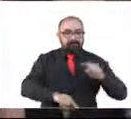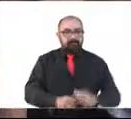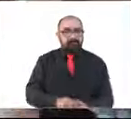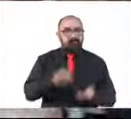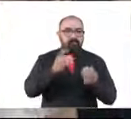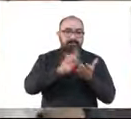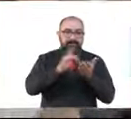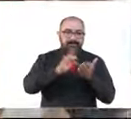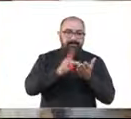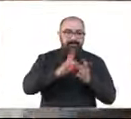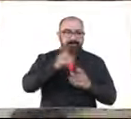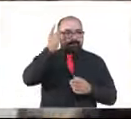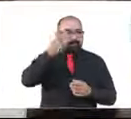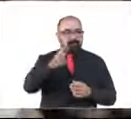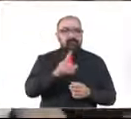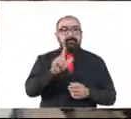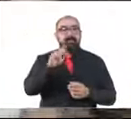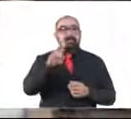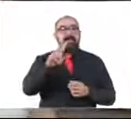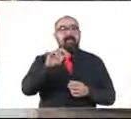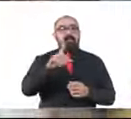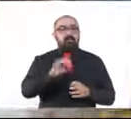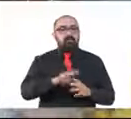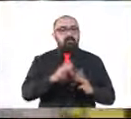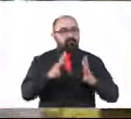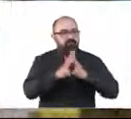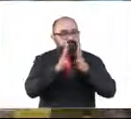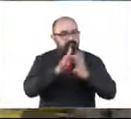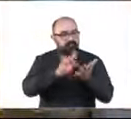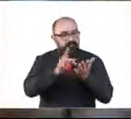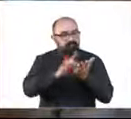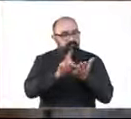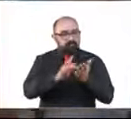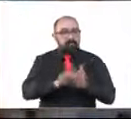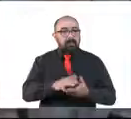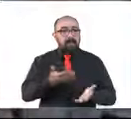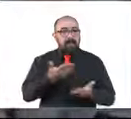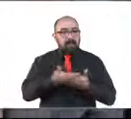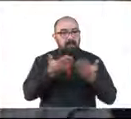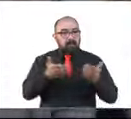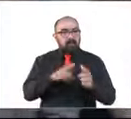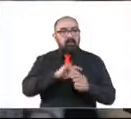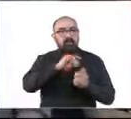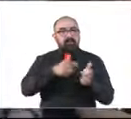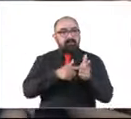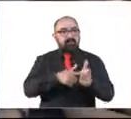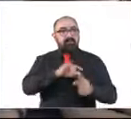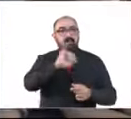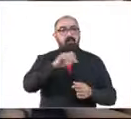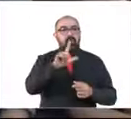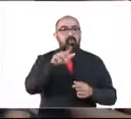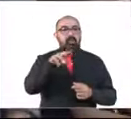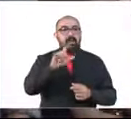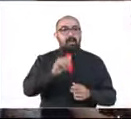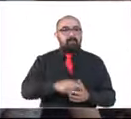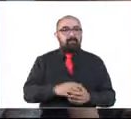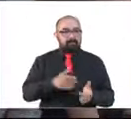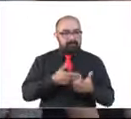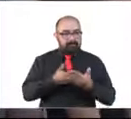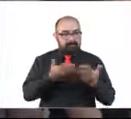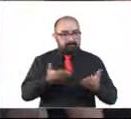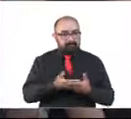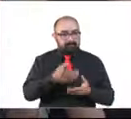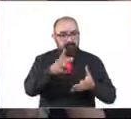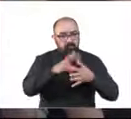doctor Villalobos, muchísimas gracias por su participación. Adelante, Julia Álvarez y Casa, por favor, vamos contigo, tu